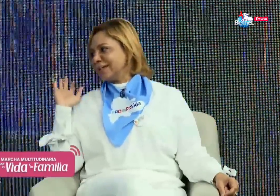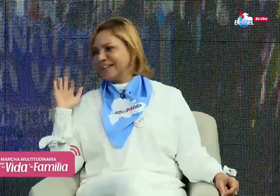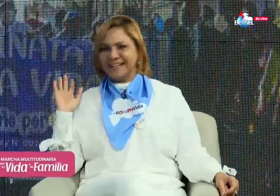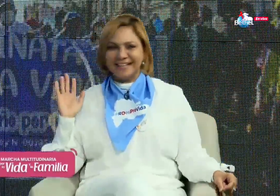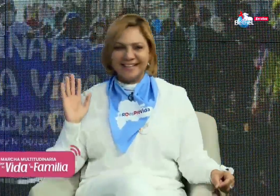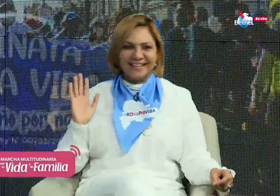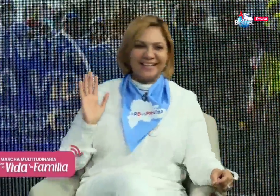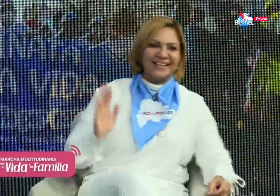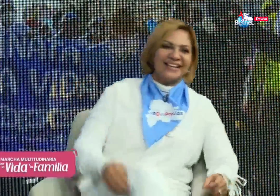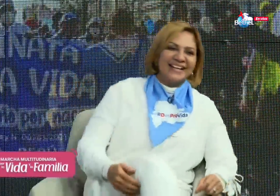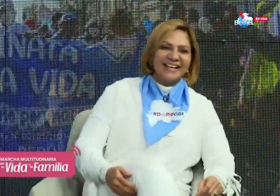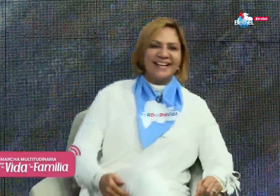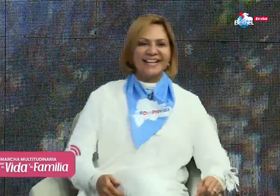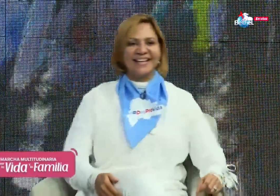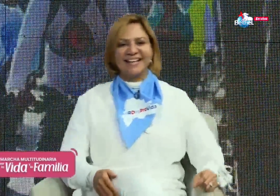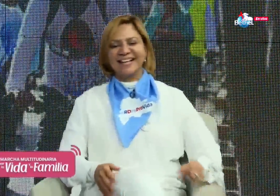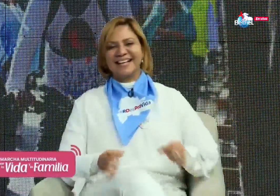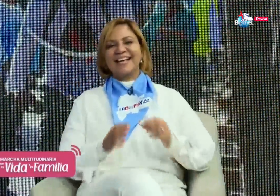voy.